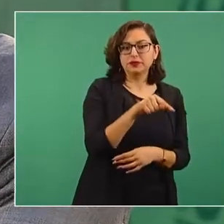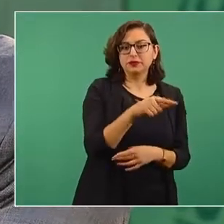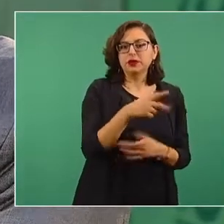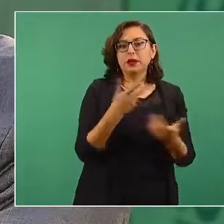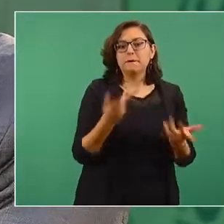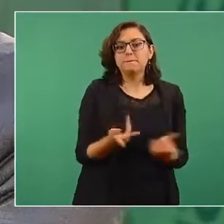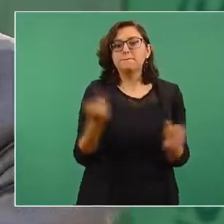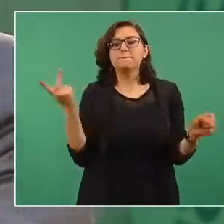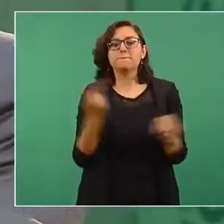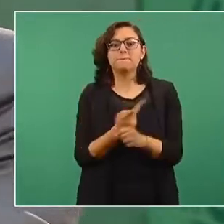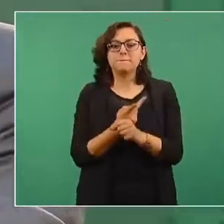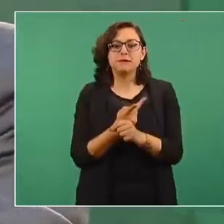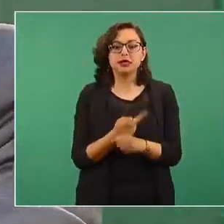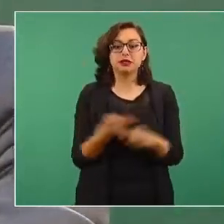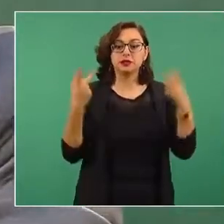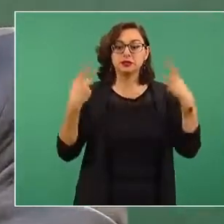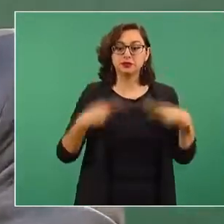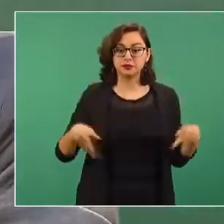criminales más